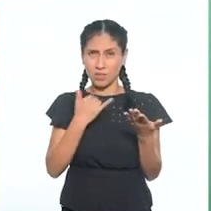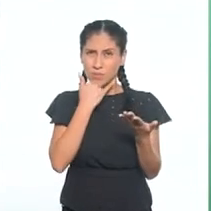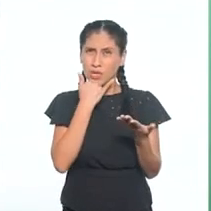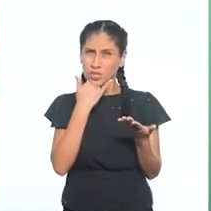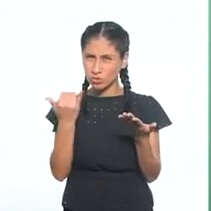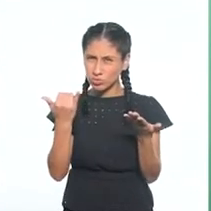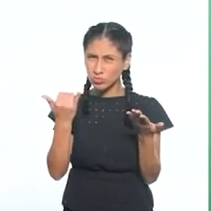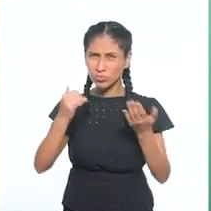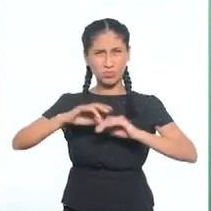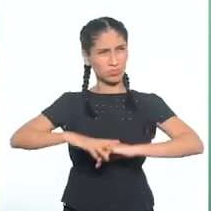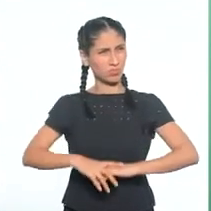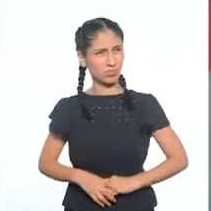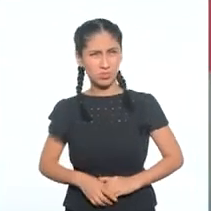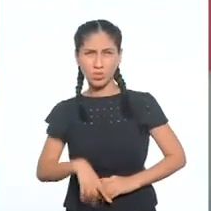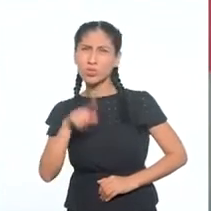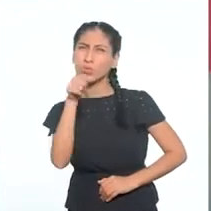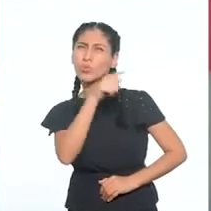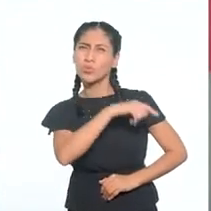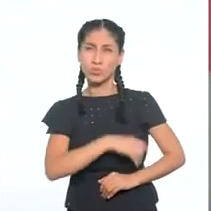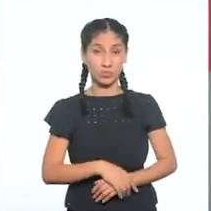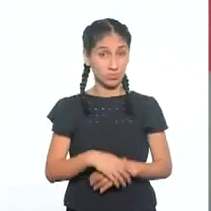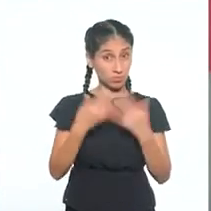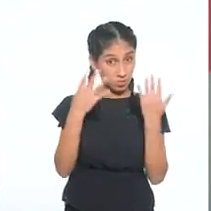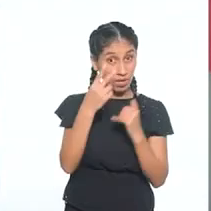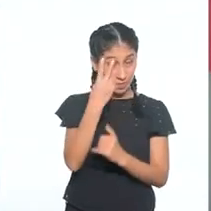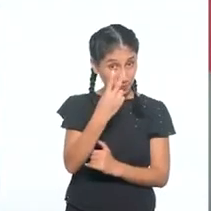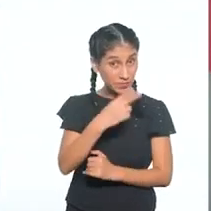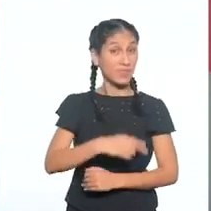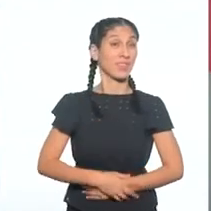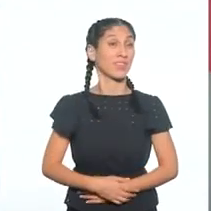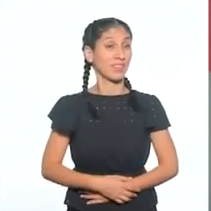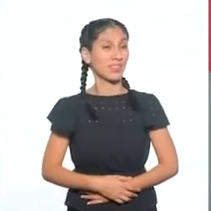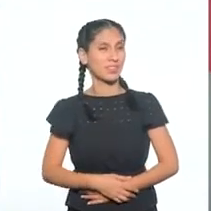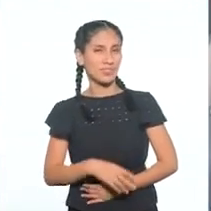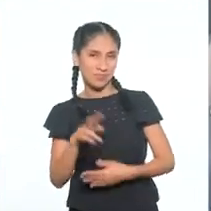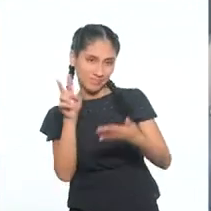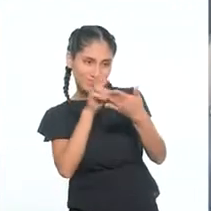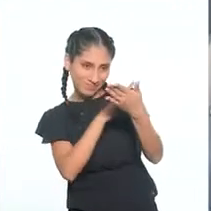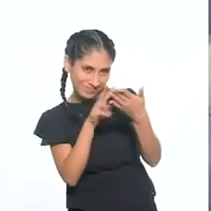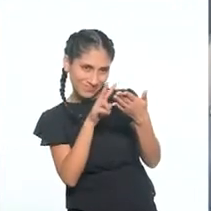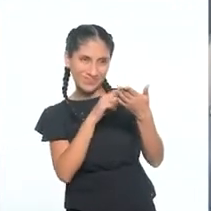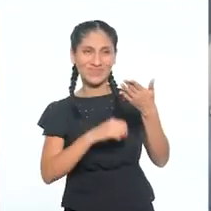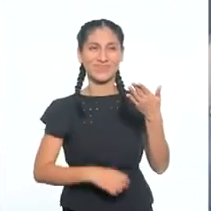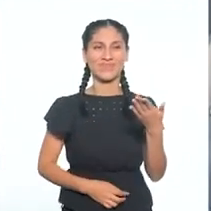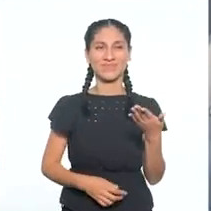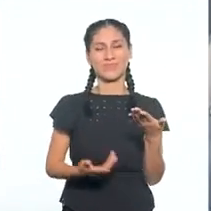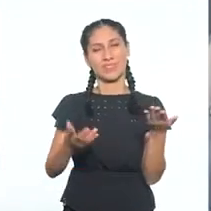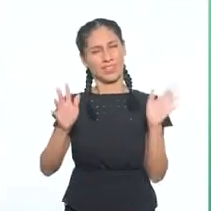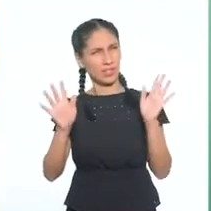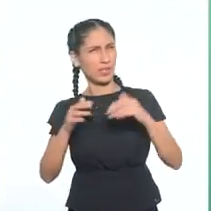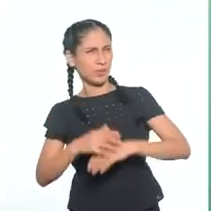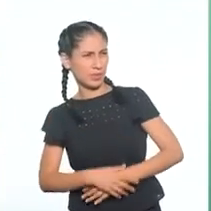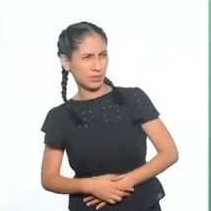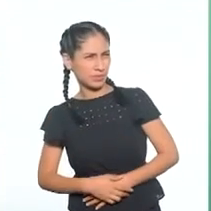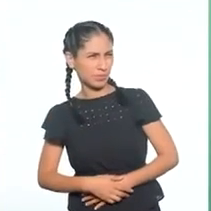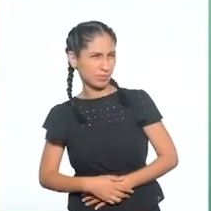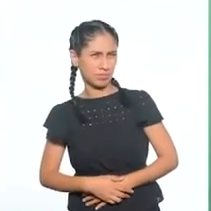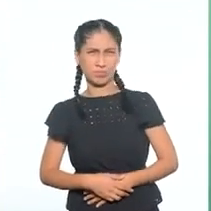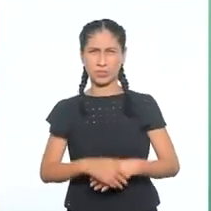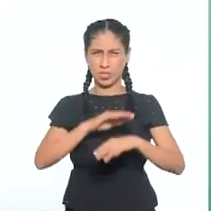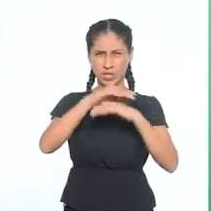qué fue y tú ya te diste cuenta que él hace a ver